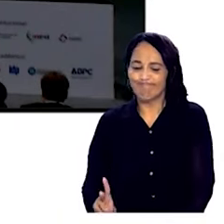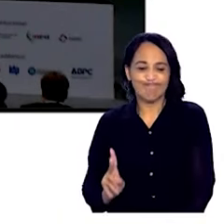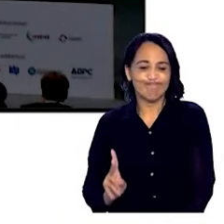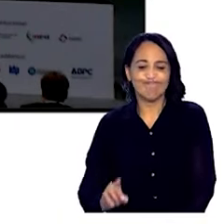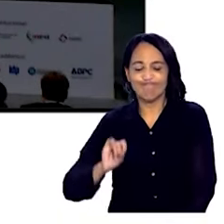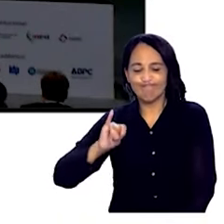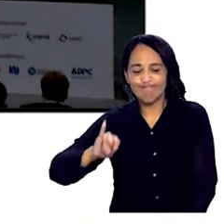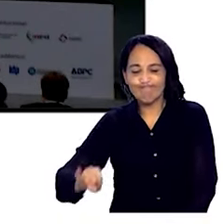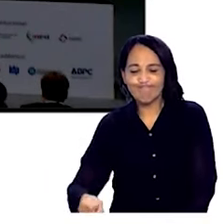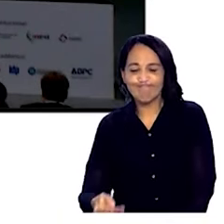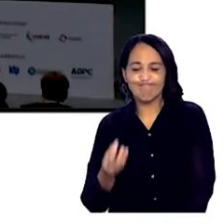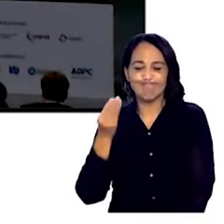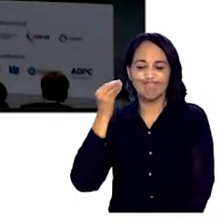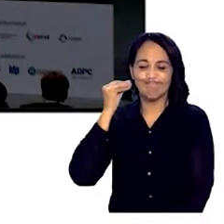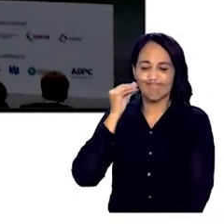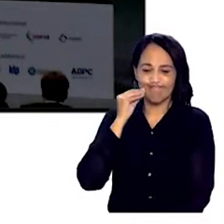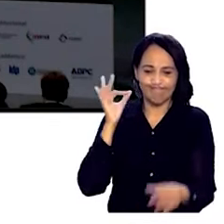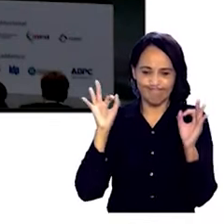con